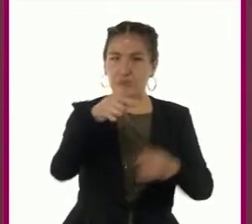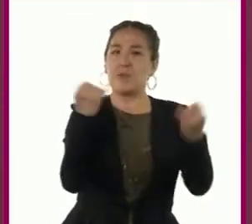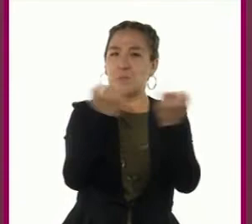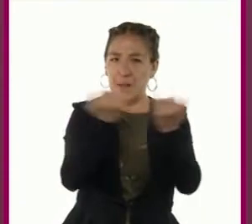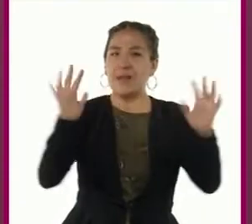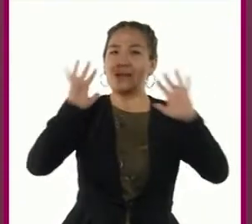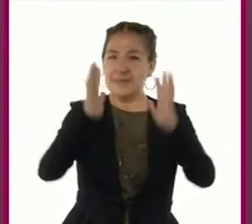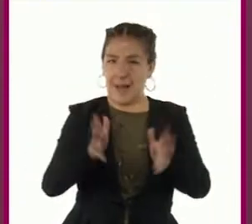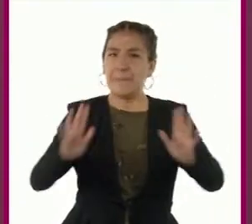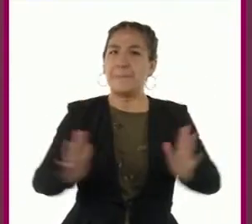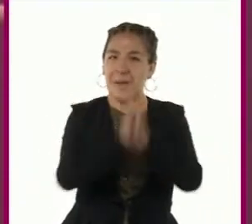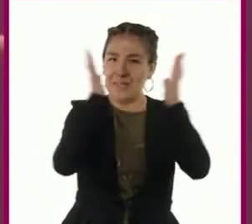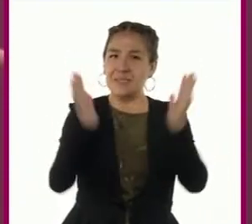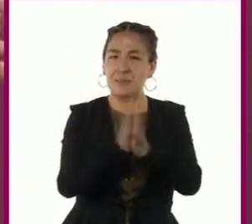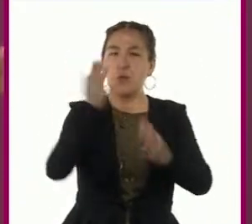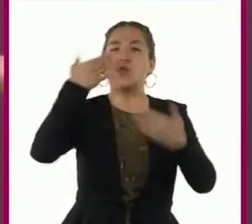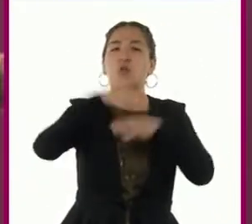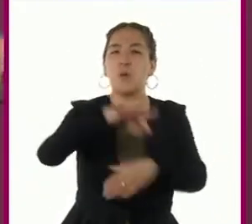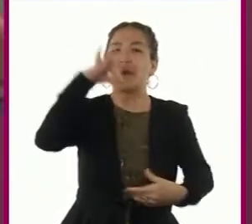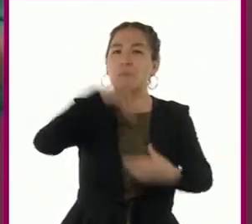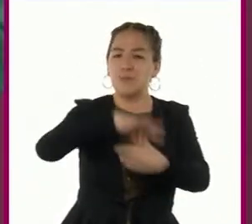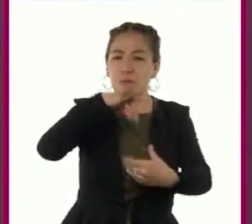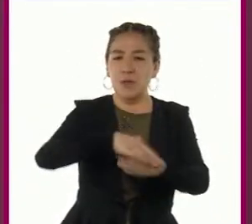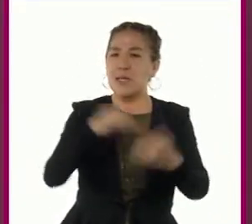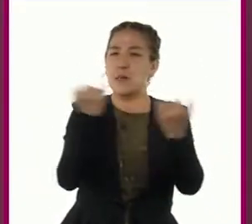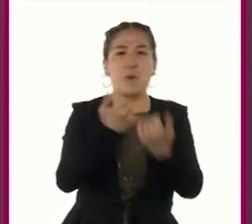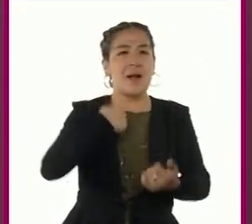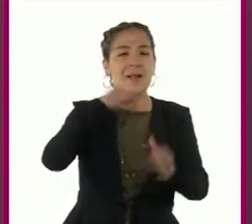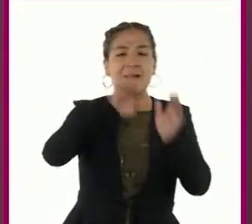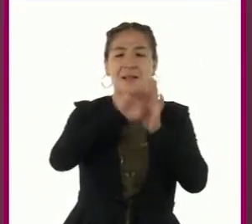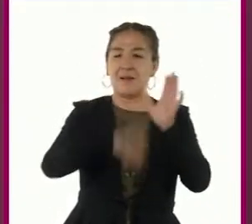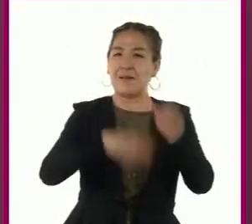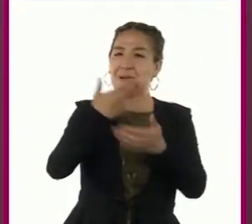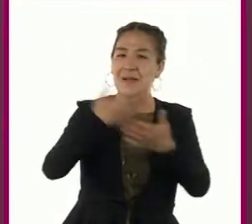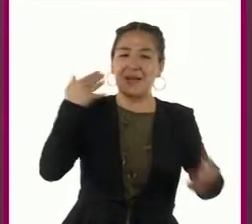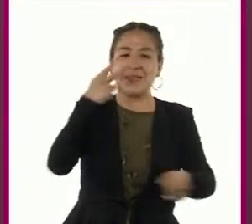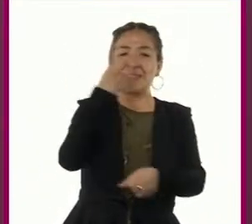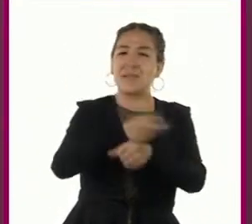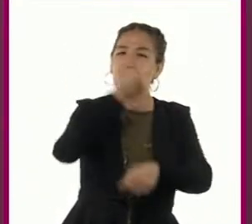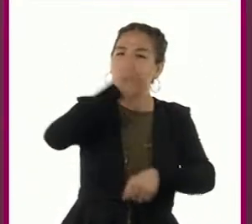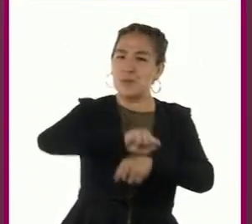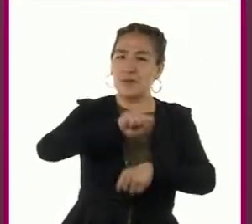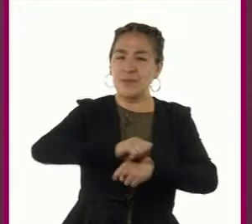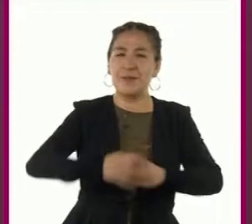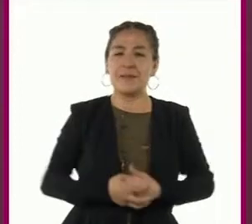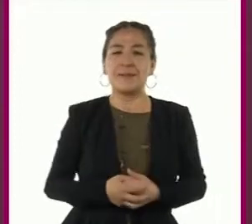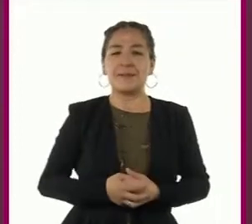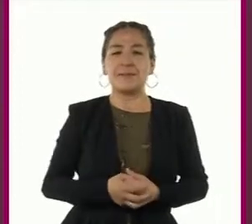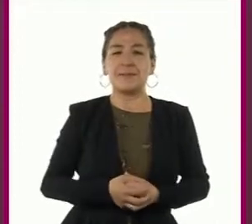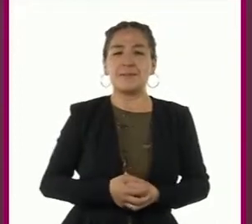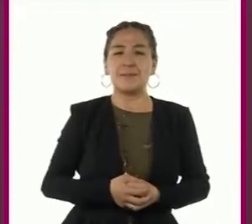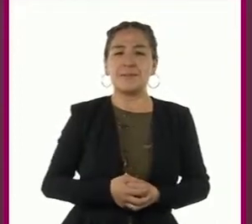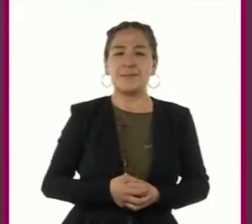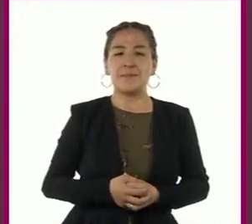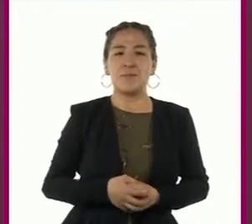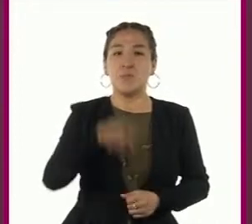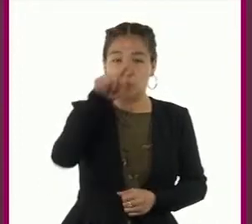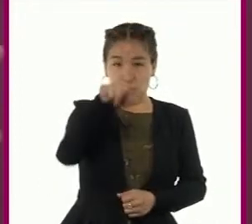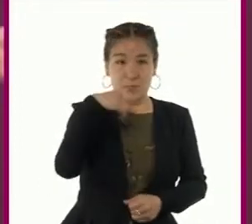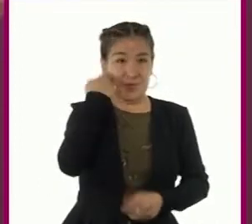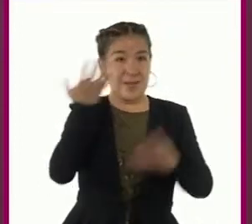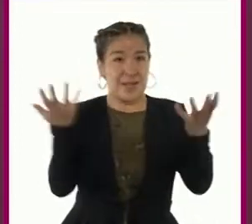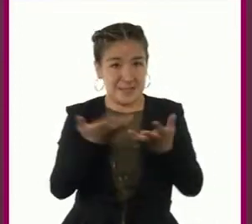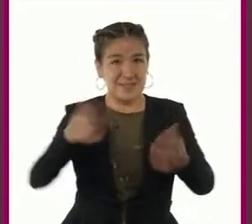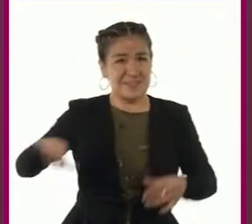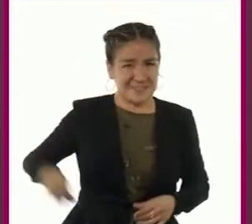participado en un proceso electoral como yo lo hice en segundo de secundaria? ¿Se interesan en hacerlo?